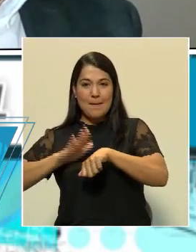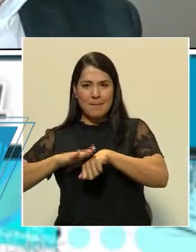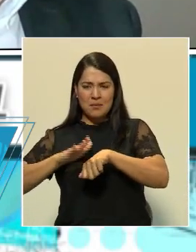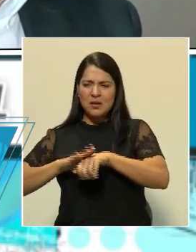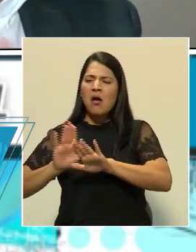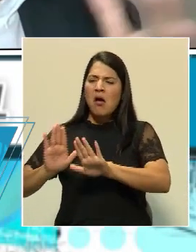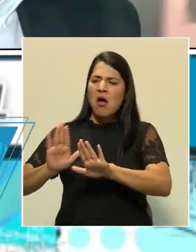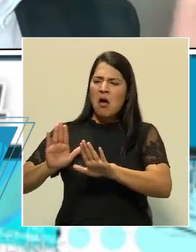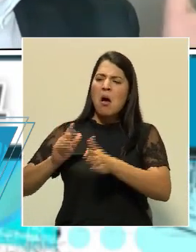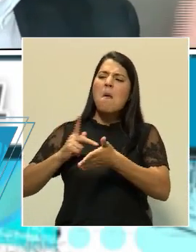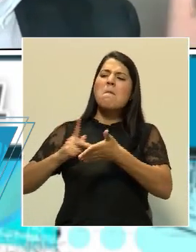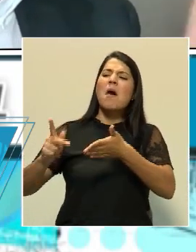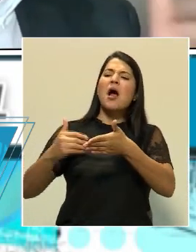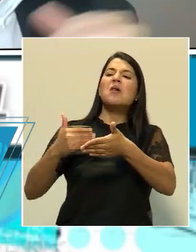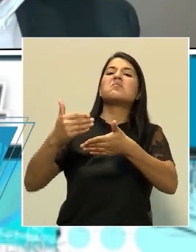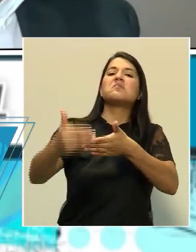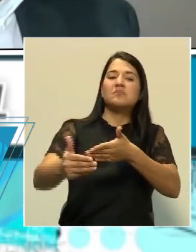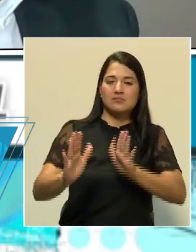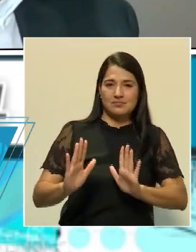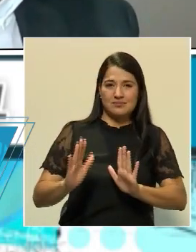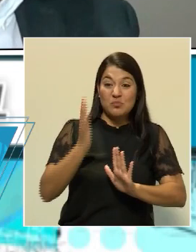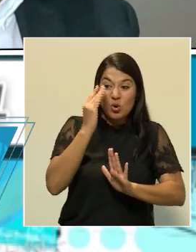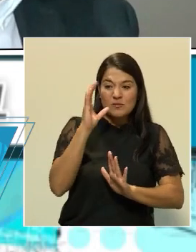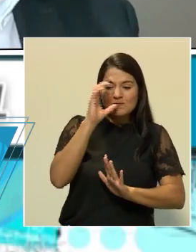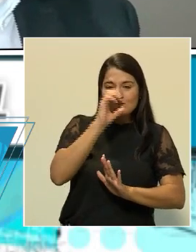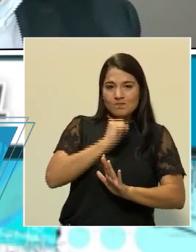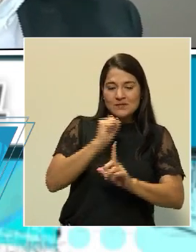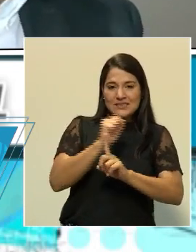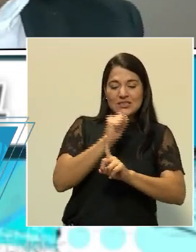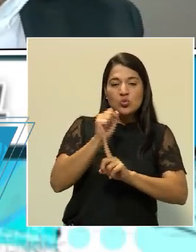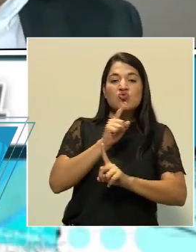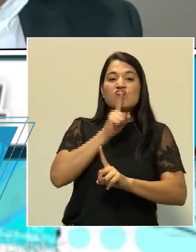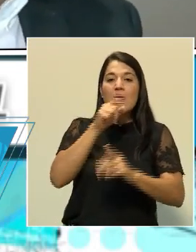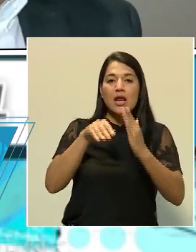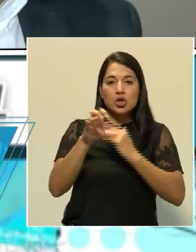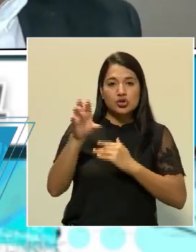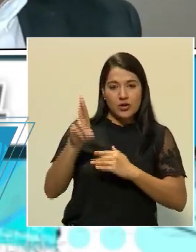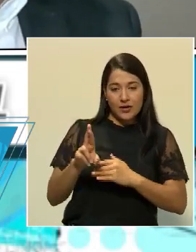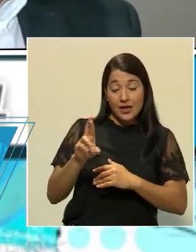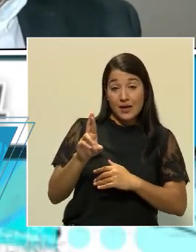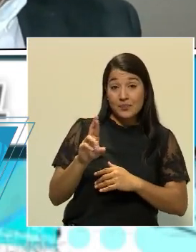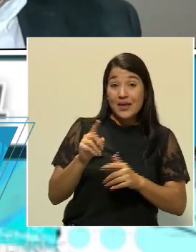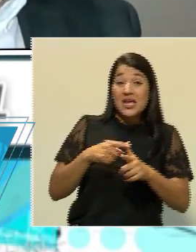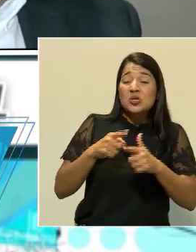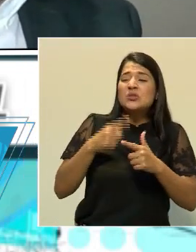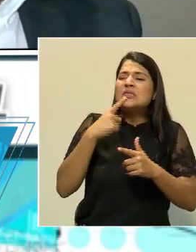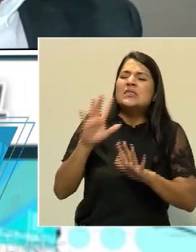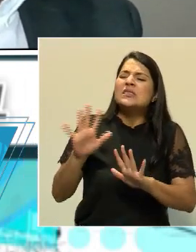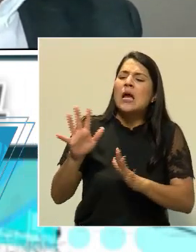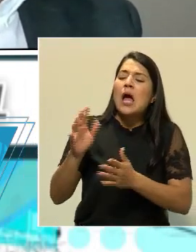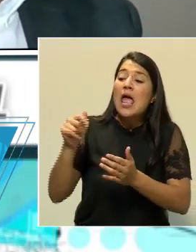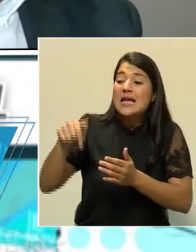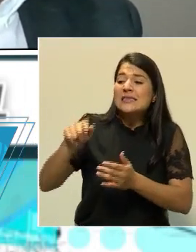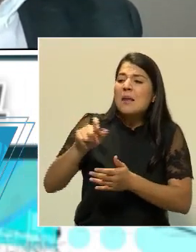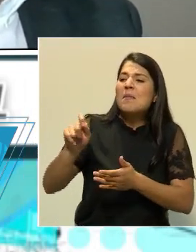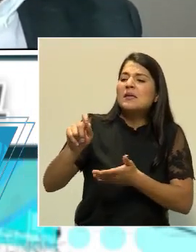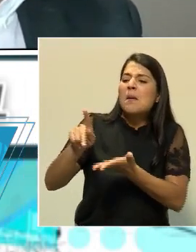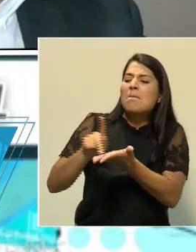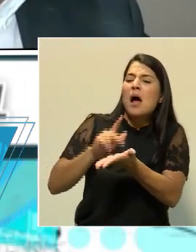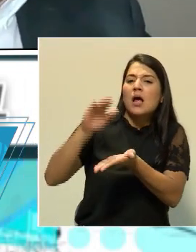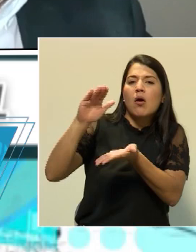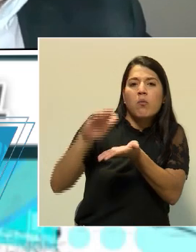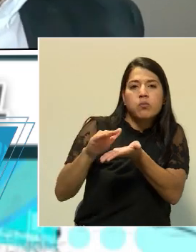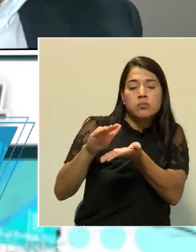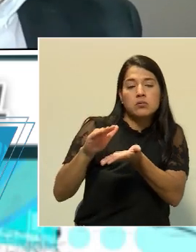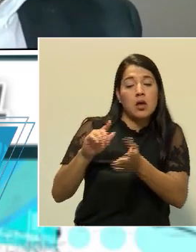están dándose cuenta de la realidad del país y les han ofrecido descuentos al alquiler.